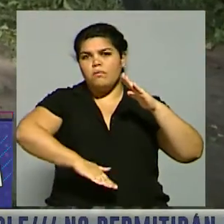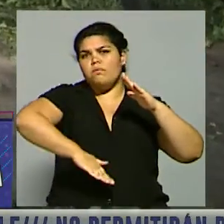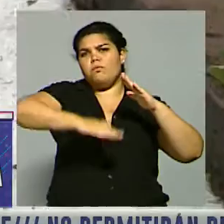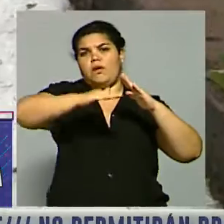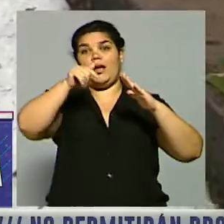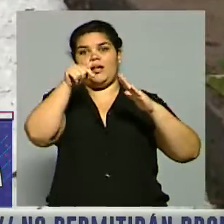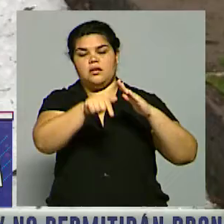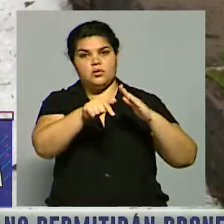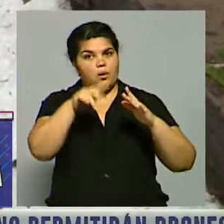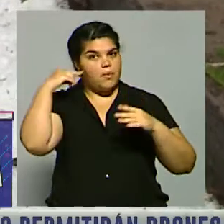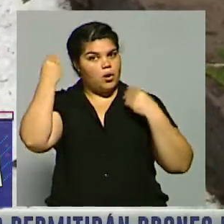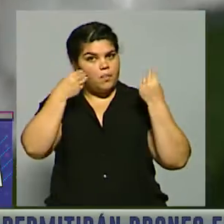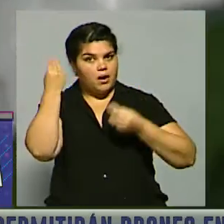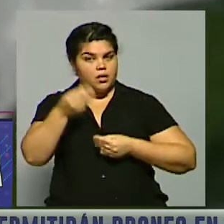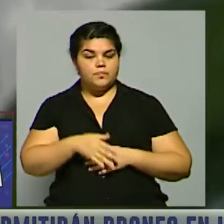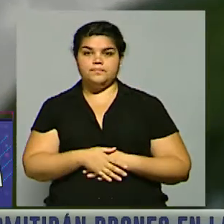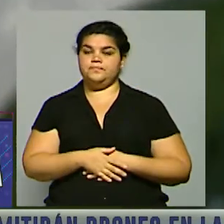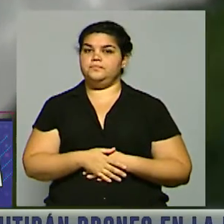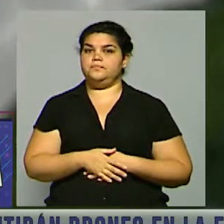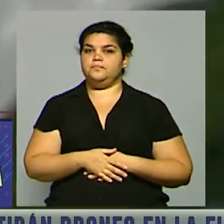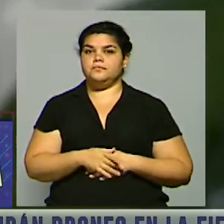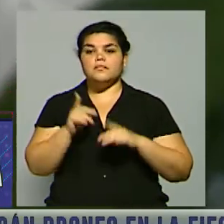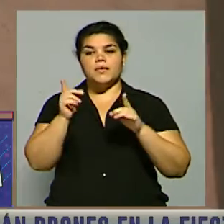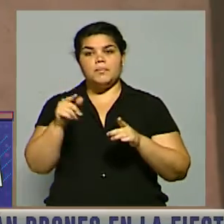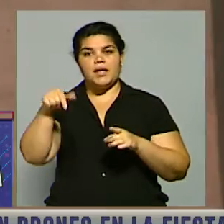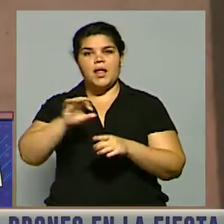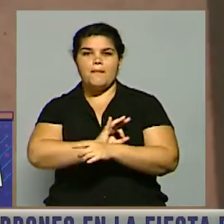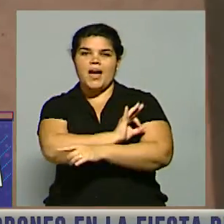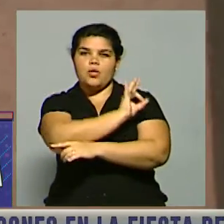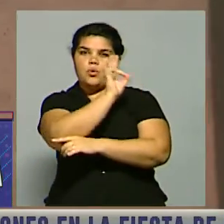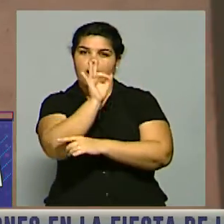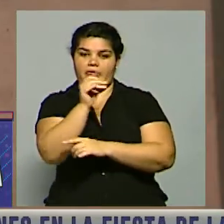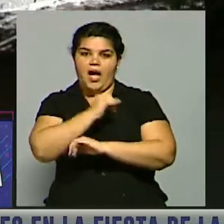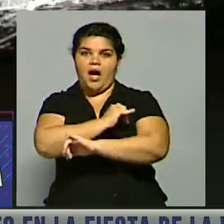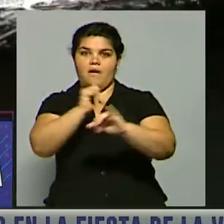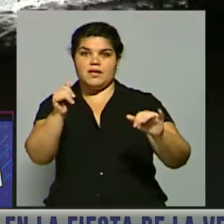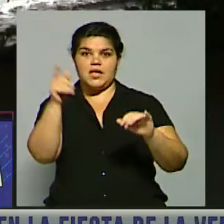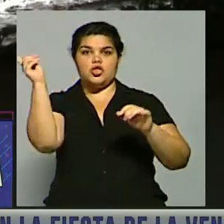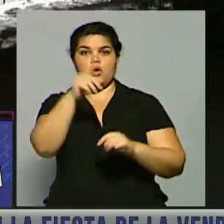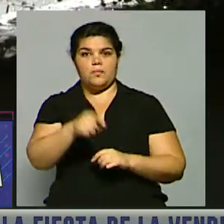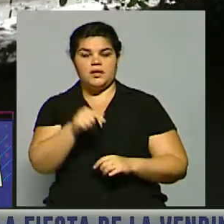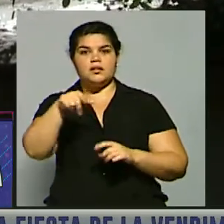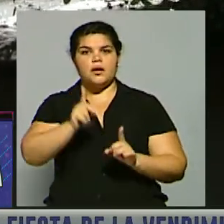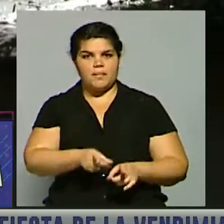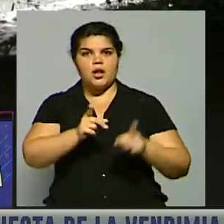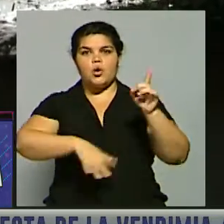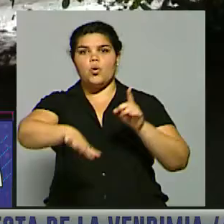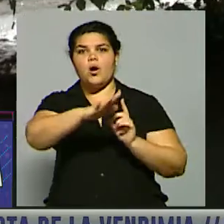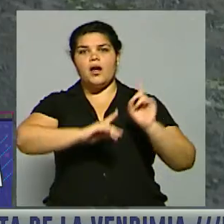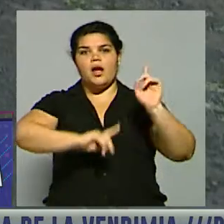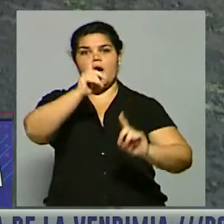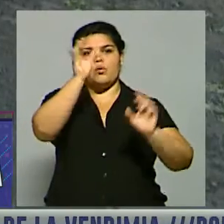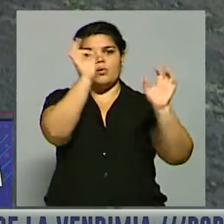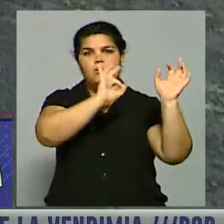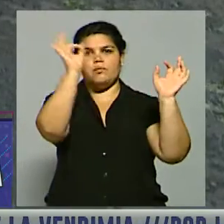preocuparlo, ¿no? Sin duda, y hay que decir que esto se registró durante la madrugada y concretamente granizó en algunos sectores donde se registró la